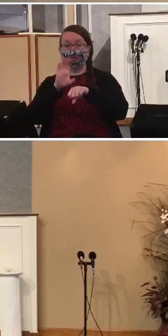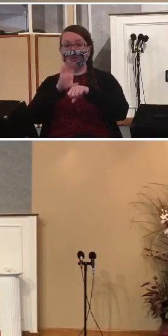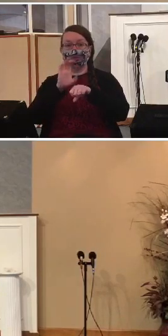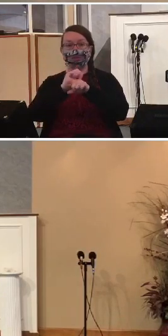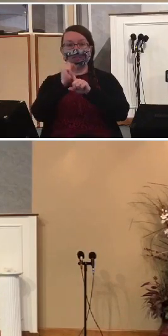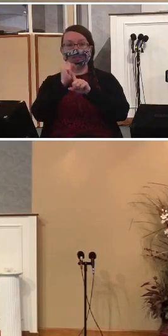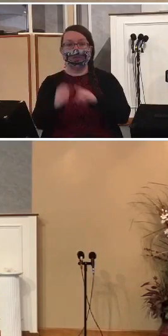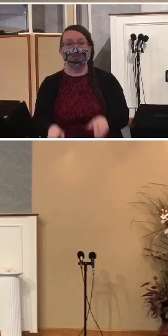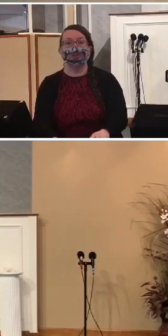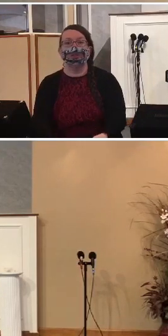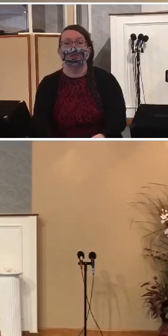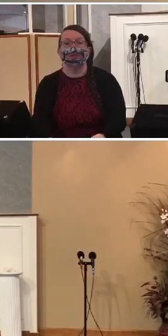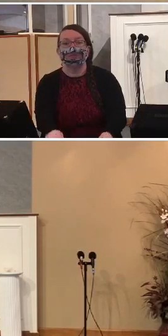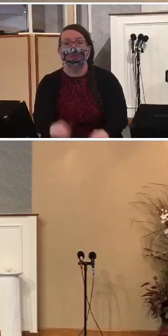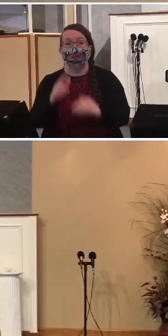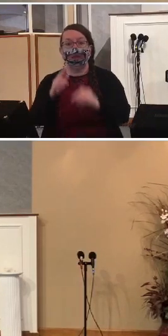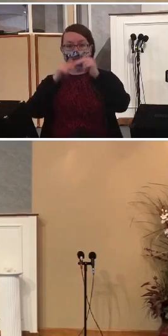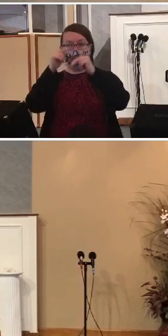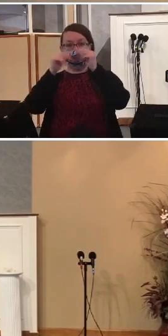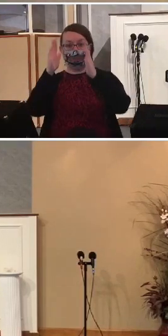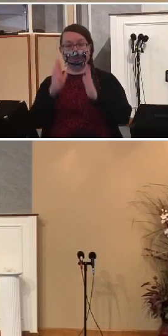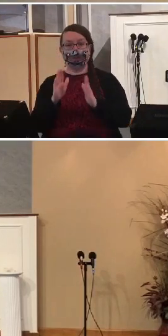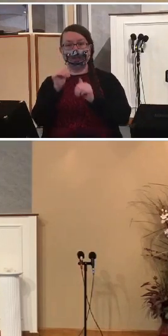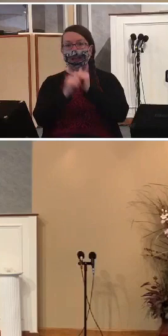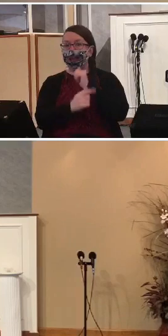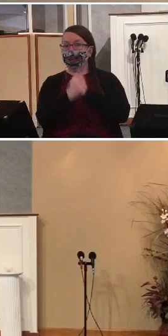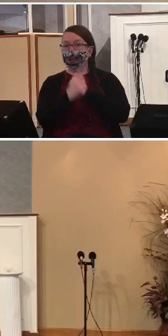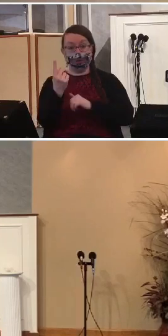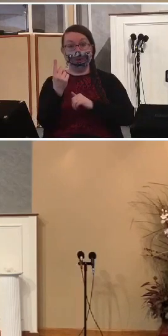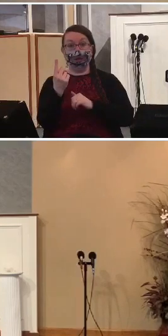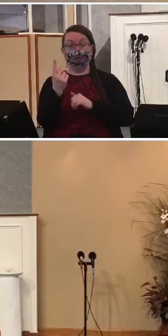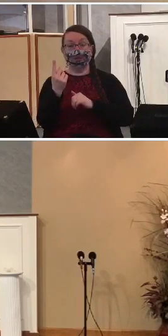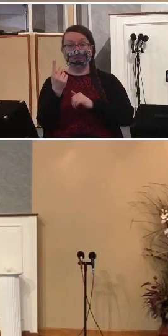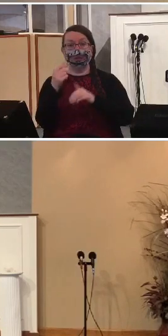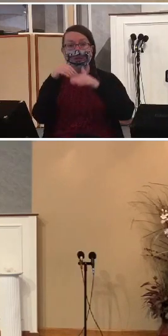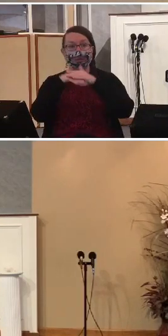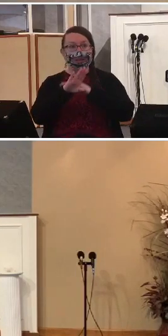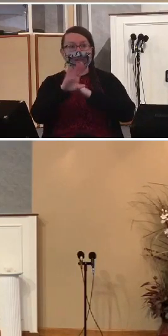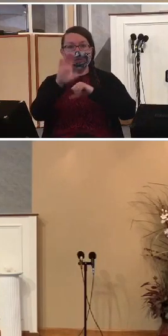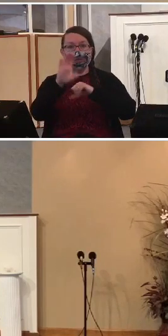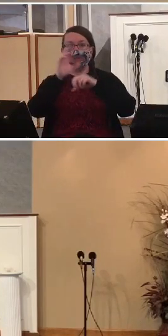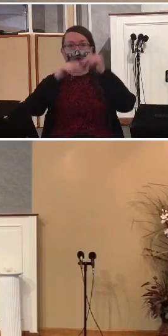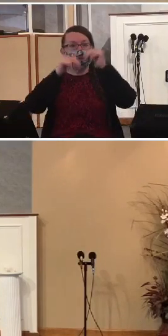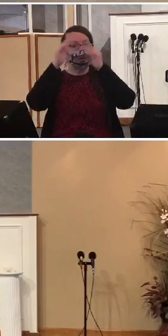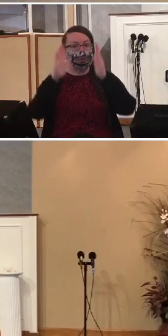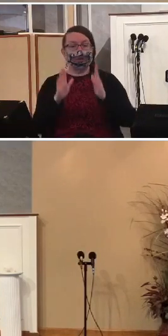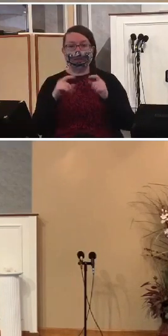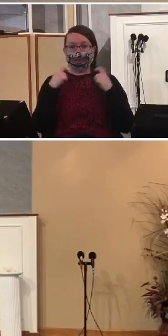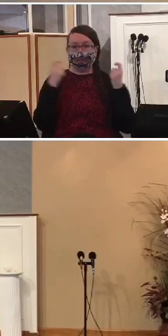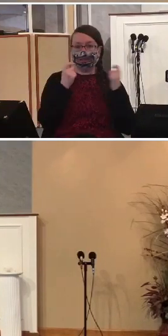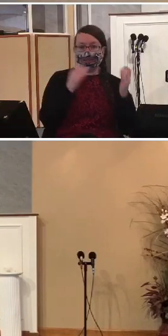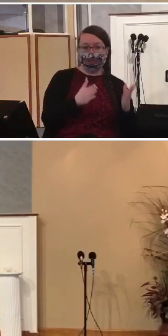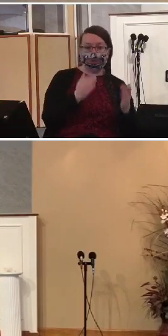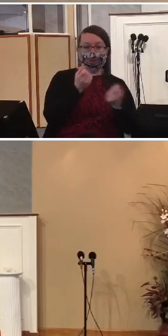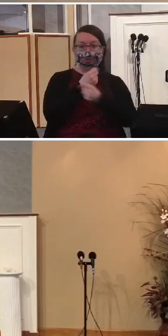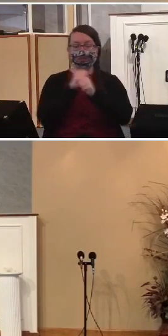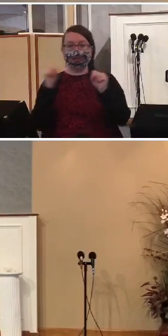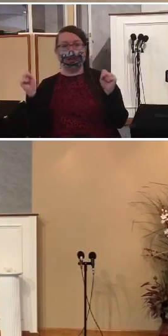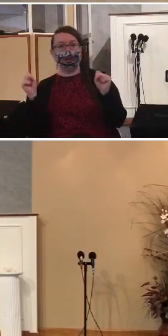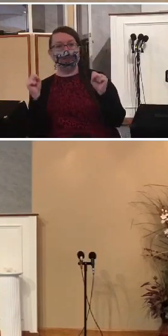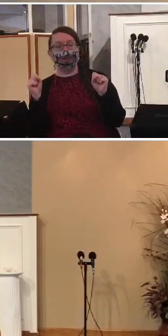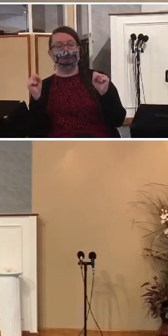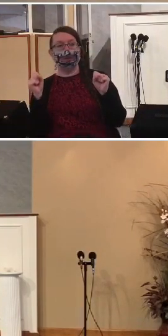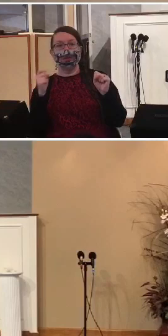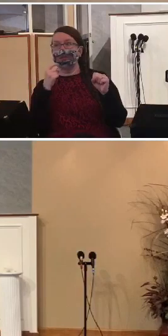esa transacción en este building, cada persona que llega a ese lugar, ya sea un pecador o sea salvado, se para y